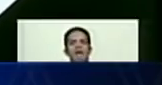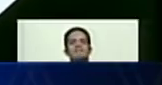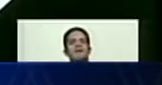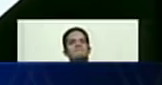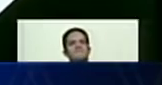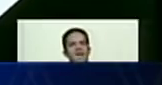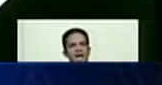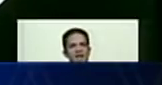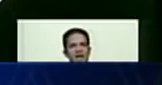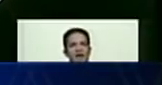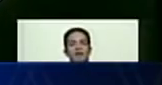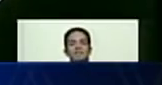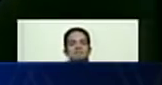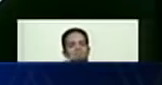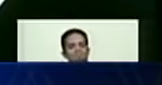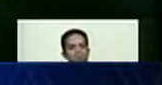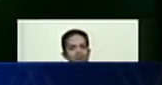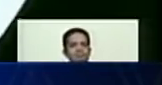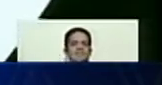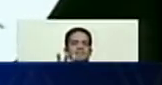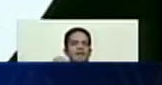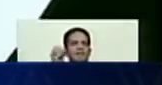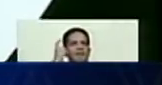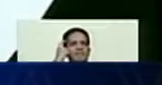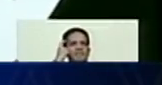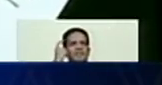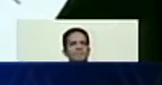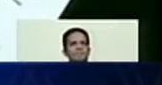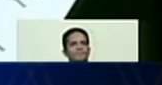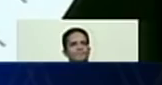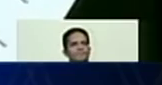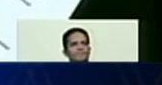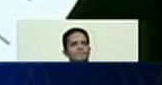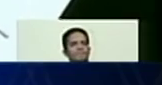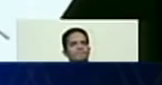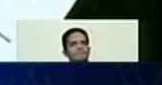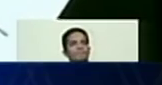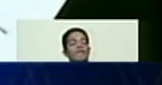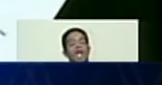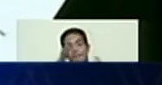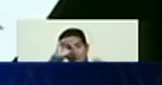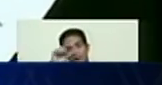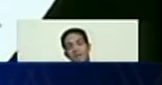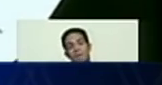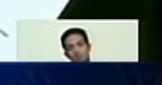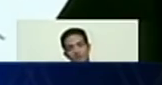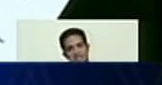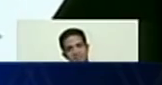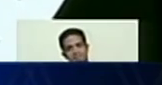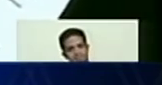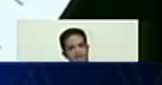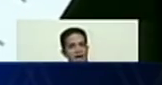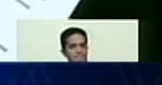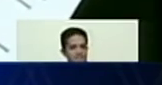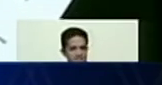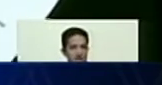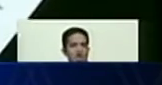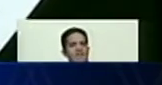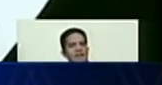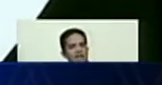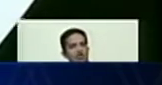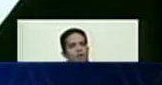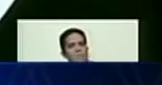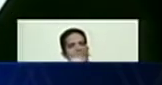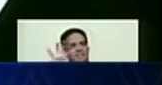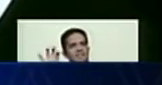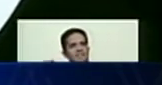remanente de nuestras embajadas por un periodo de 30 días. La Embajada de Estados Unidos de América aprovecha la oportunidad para reiterar al Ministerio del Poder Popular para Relaciones Exteriores de